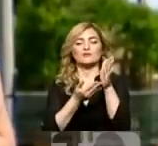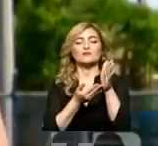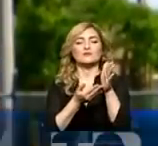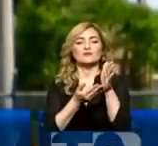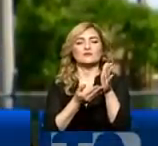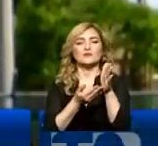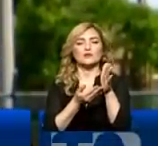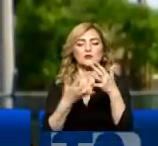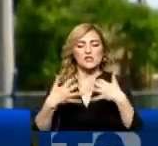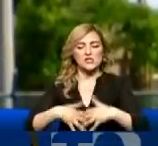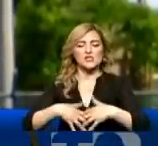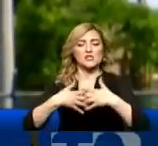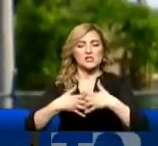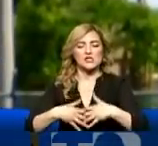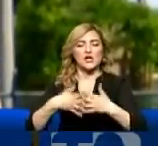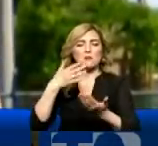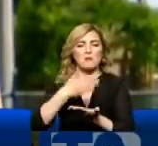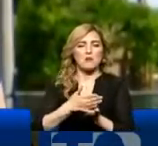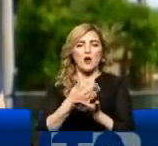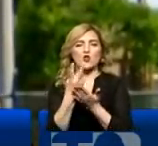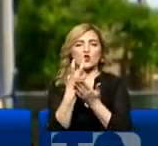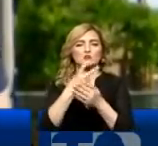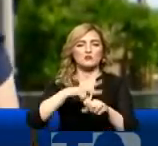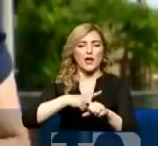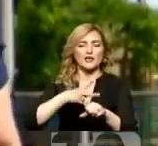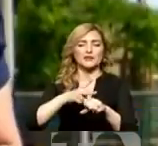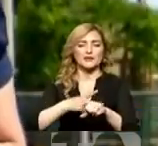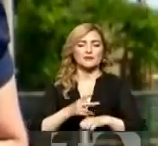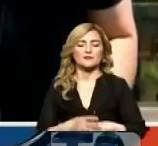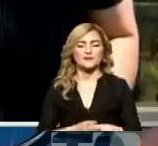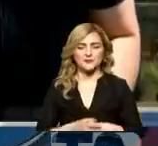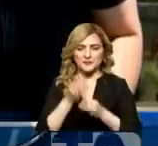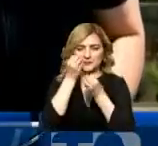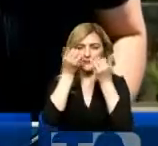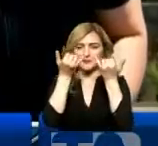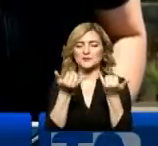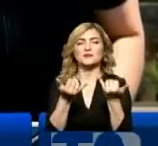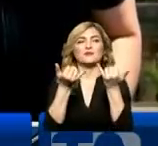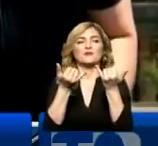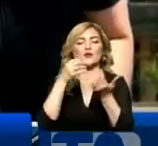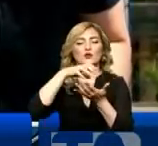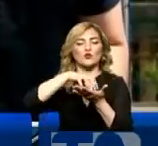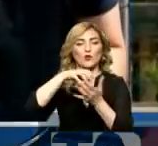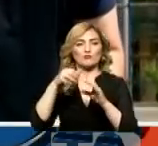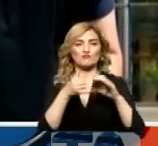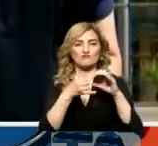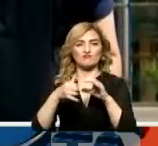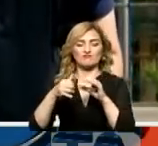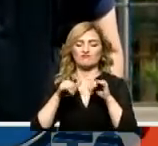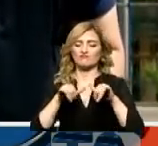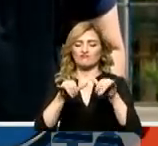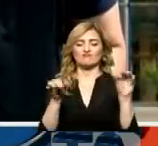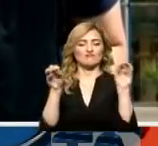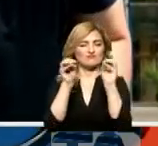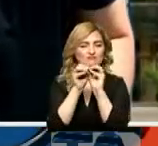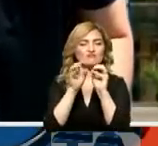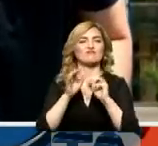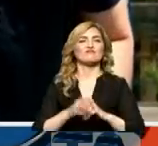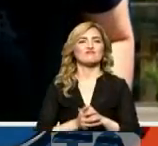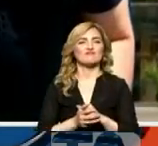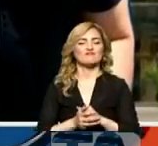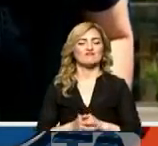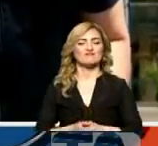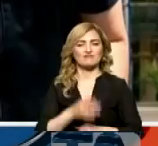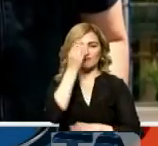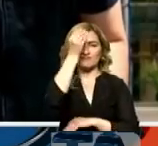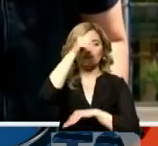tuvo que parar sus operaciones en 12 ocasiones. Hasta aquí nuestro informe desde la provincia de Santa Elena. Continuamos con mucho más en